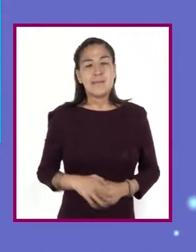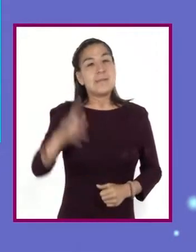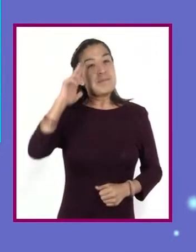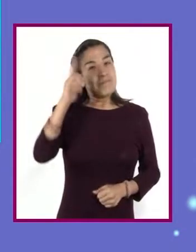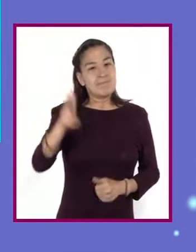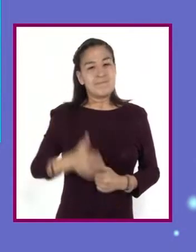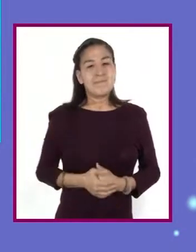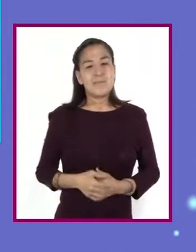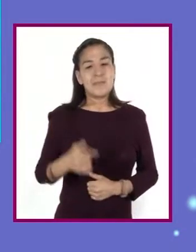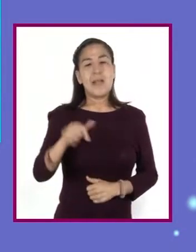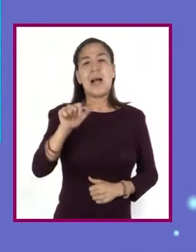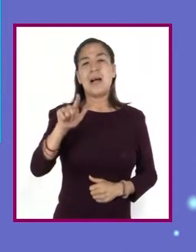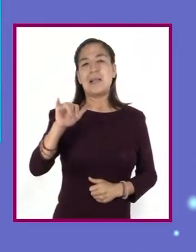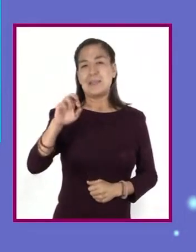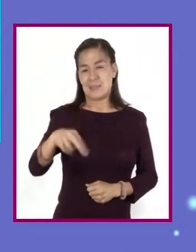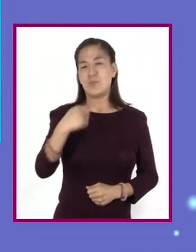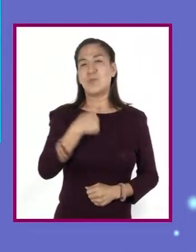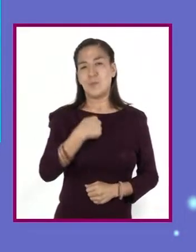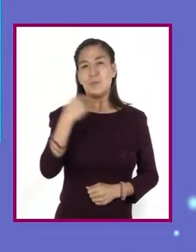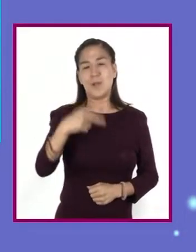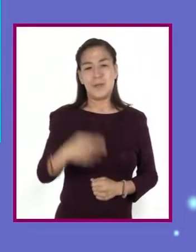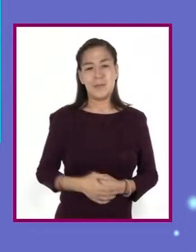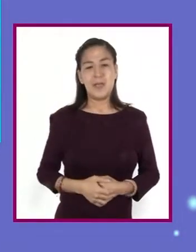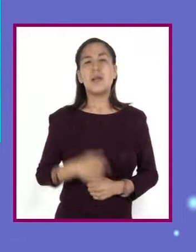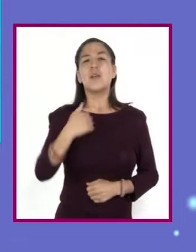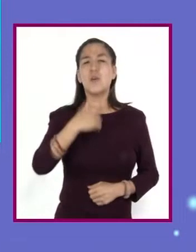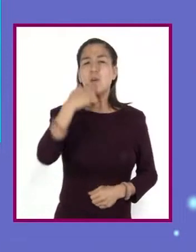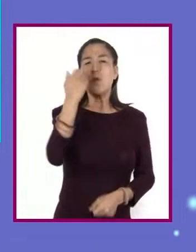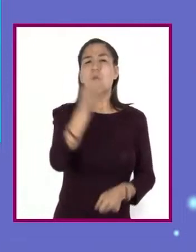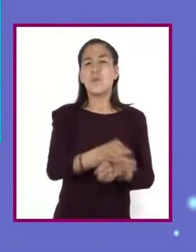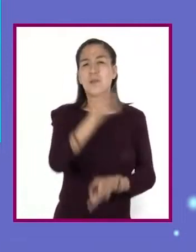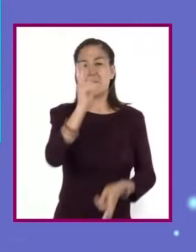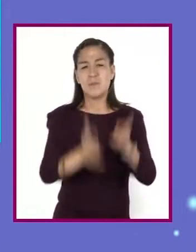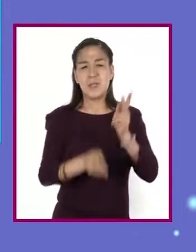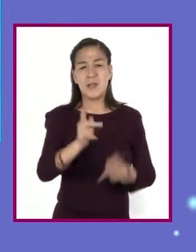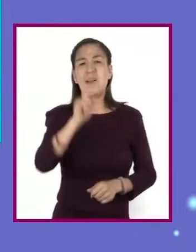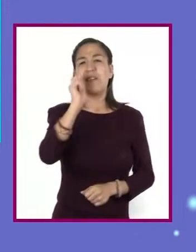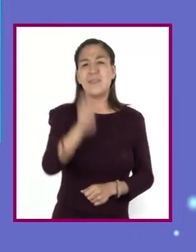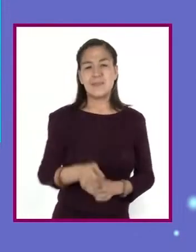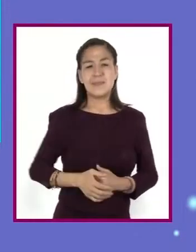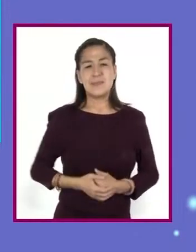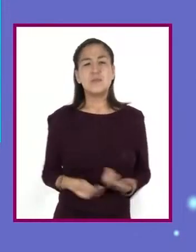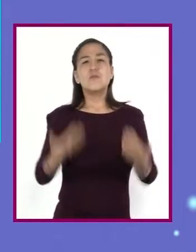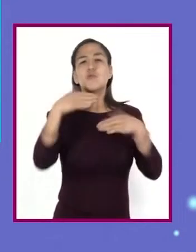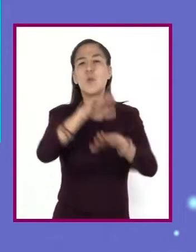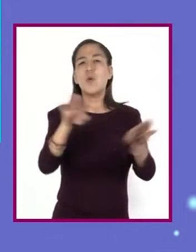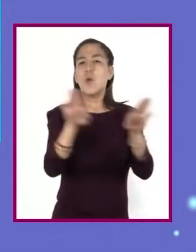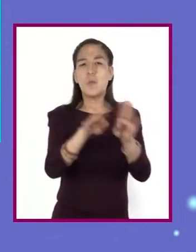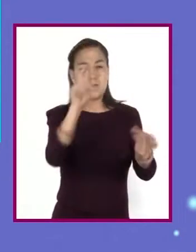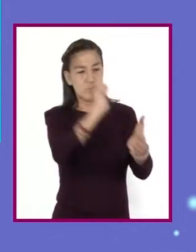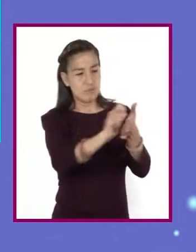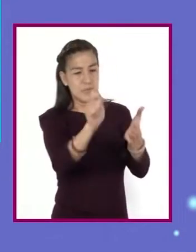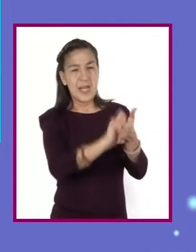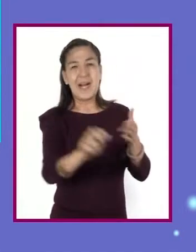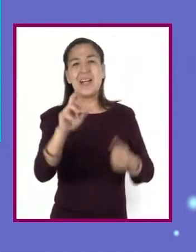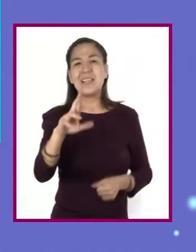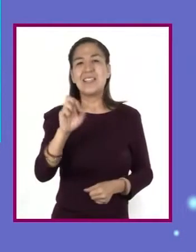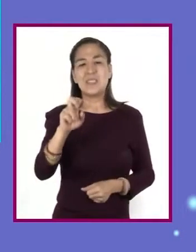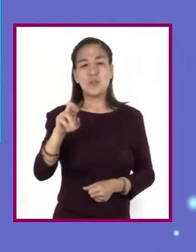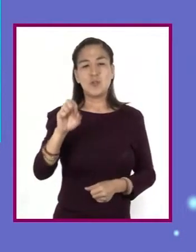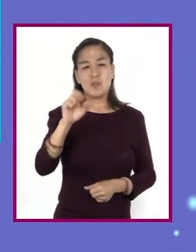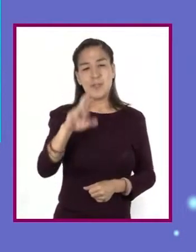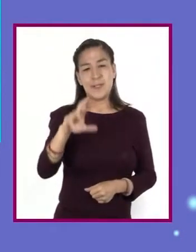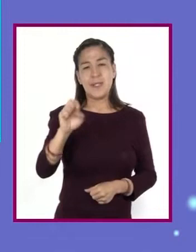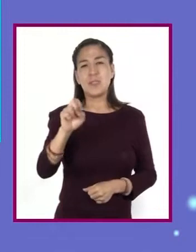Hola, soy Aline de la Macorra y me gustaría hablar en esta cápsula sobre cómo escribir resúmenes,